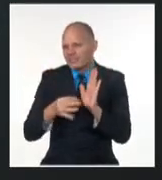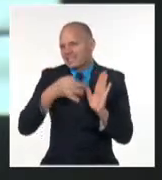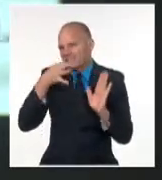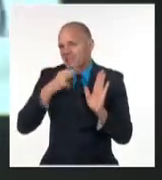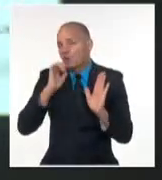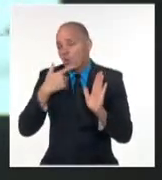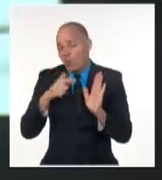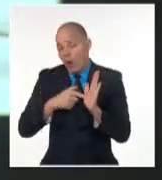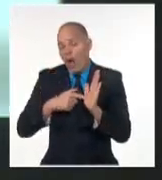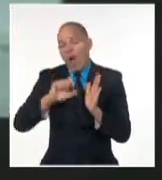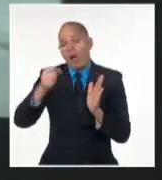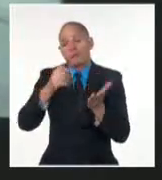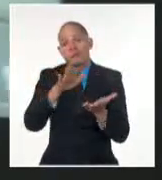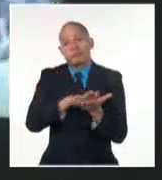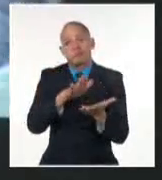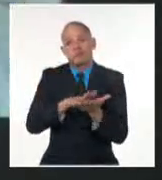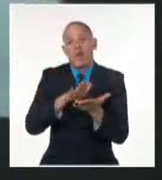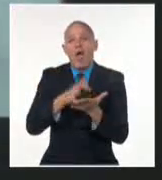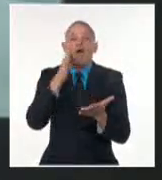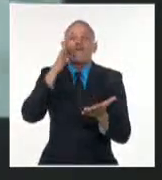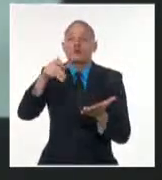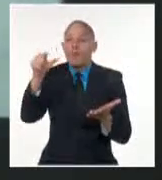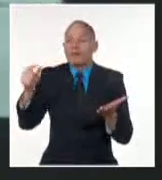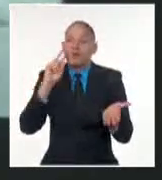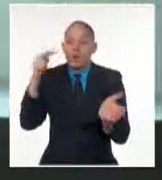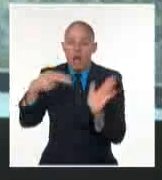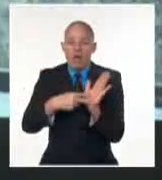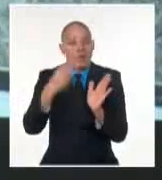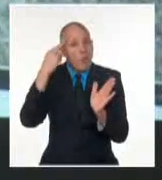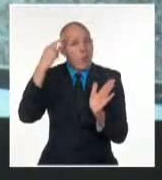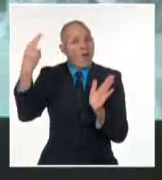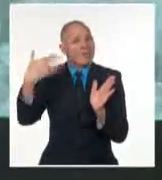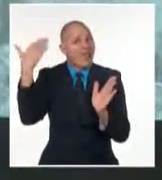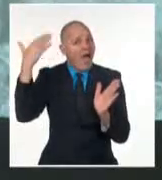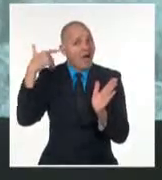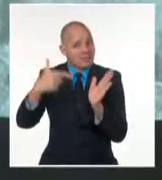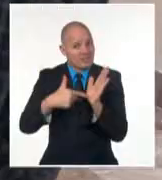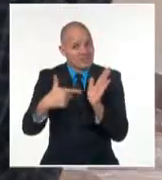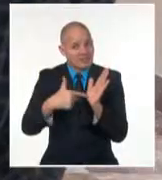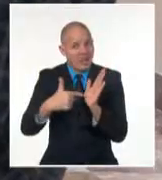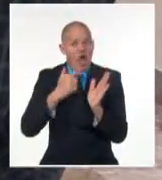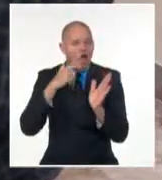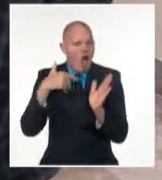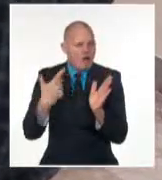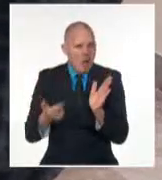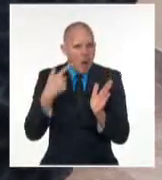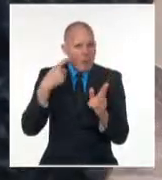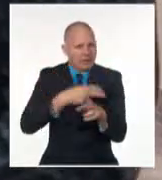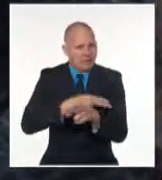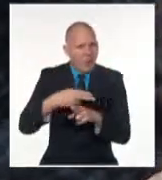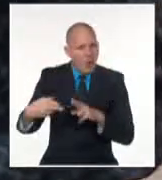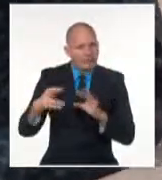la posteridad y a las futuras generaciones la más clara evidencia de dónde venimos y hacia